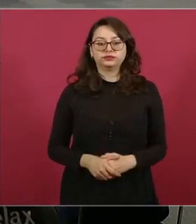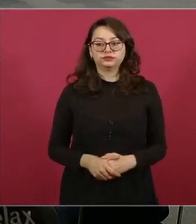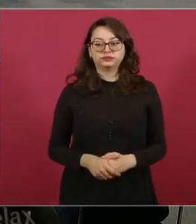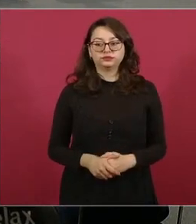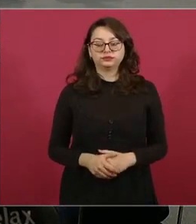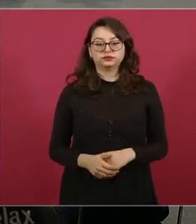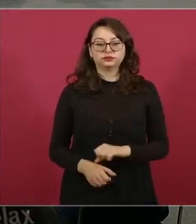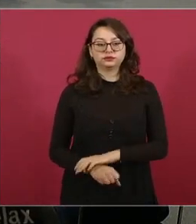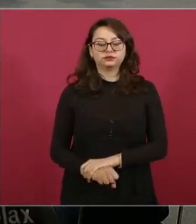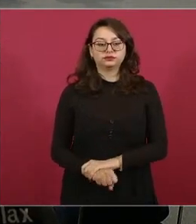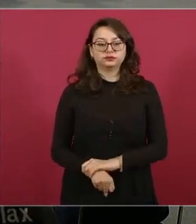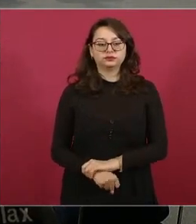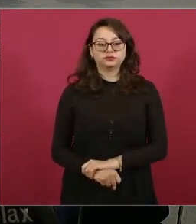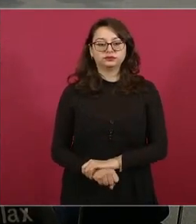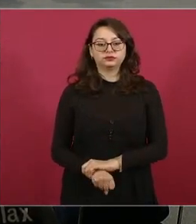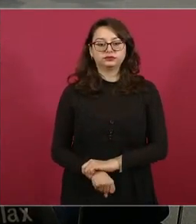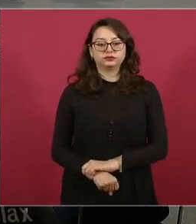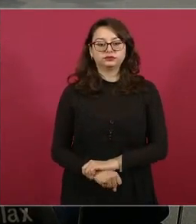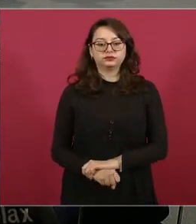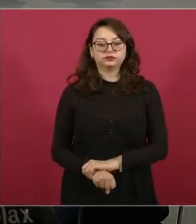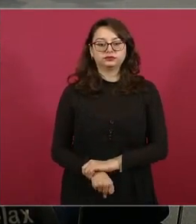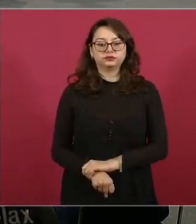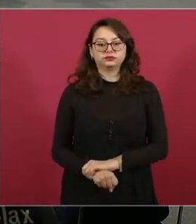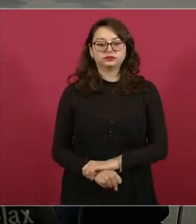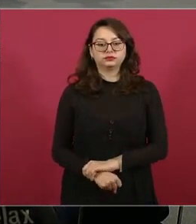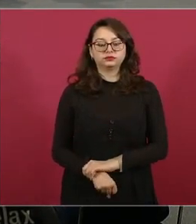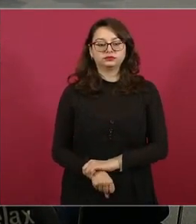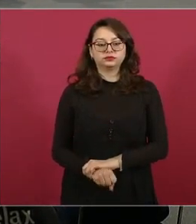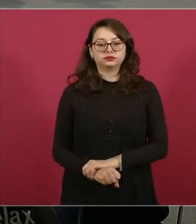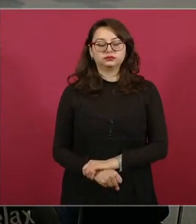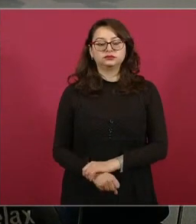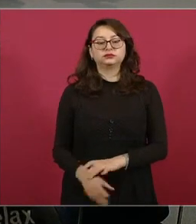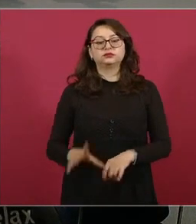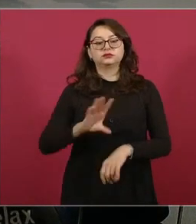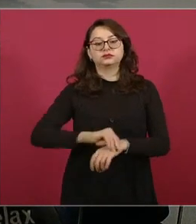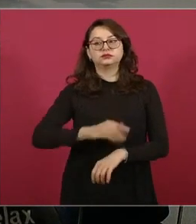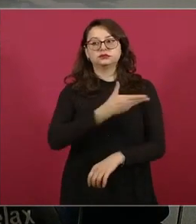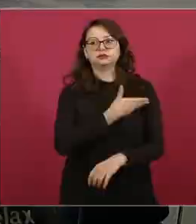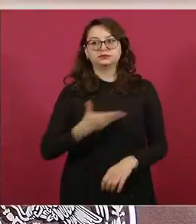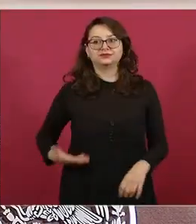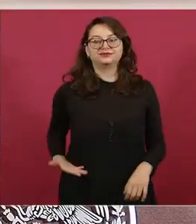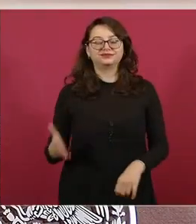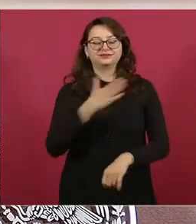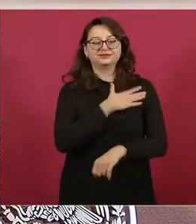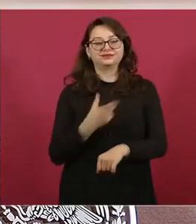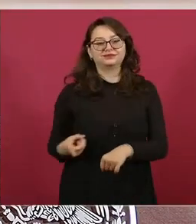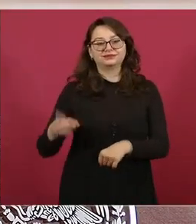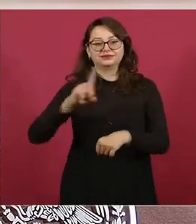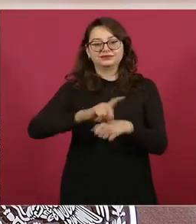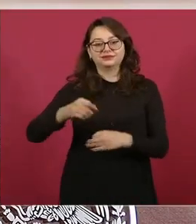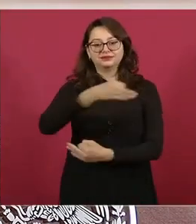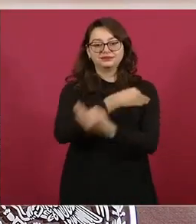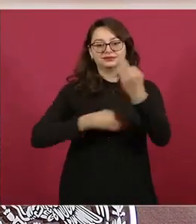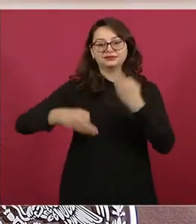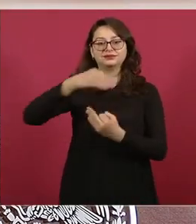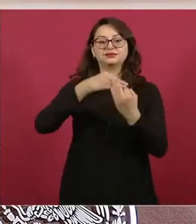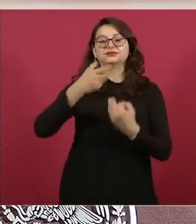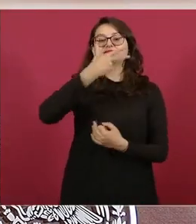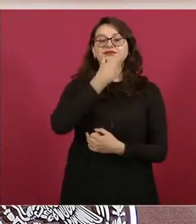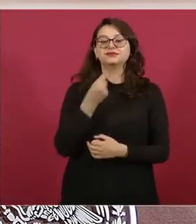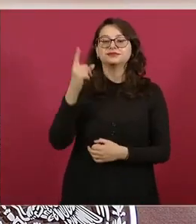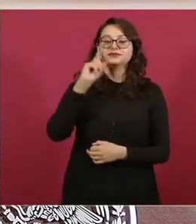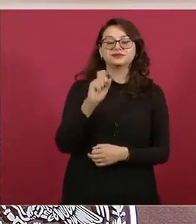Con su permiso, señor presidente, muy buenos días a todas y a todos. Sobre el avance del IMSS Bienestar,